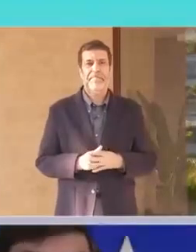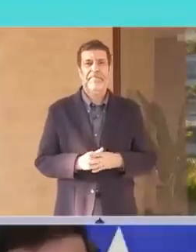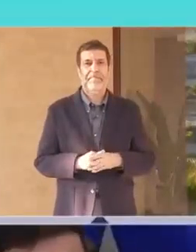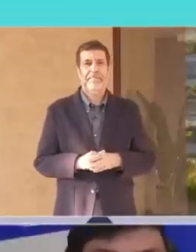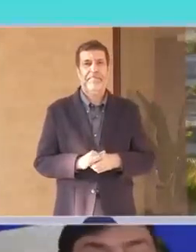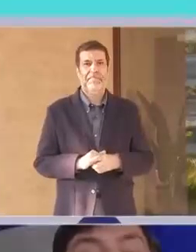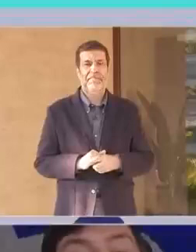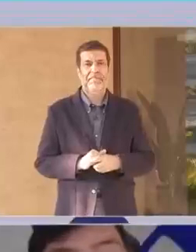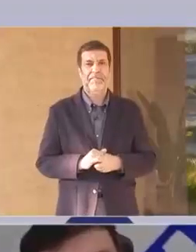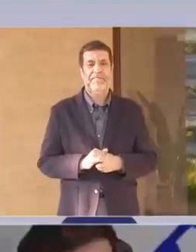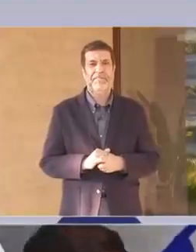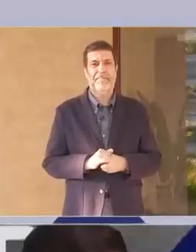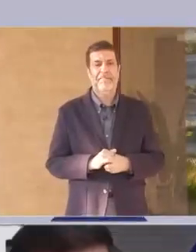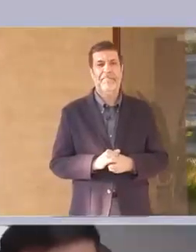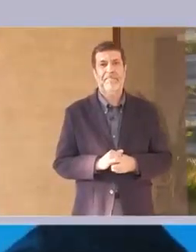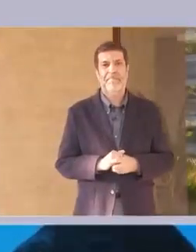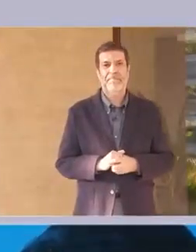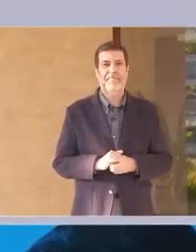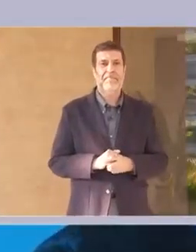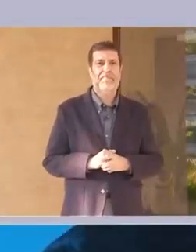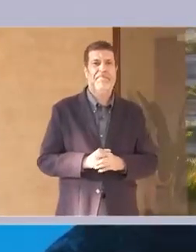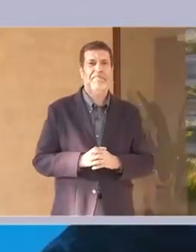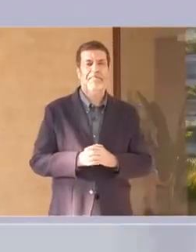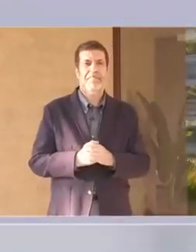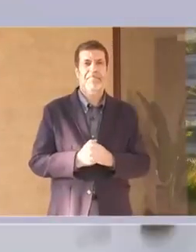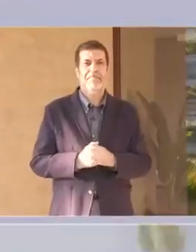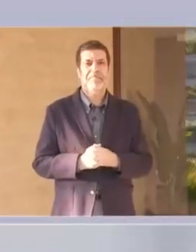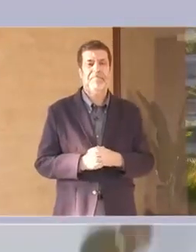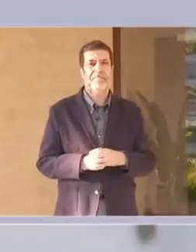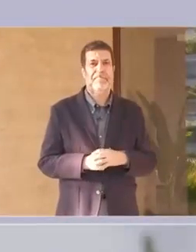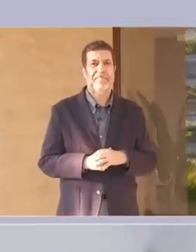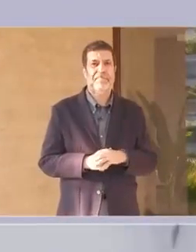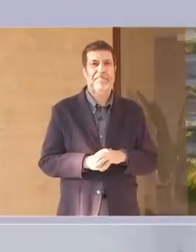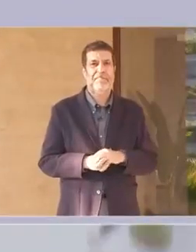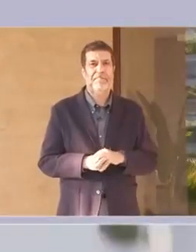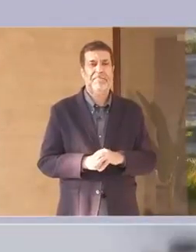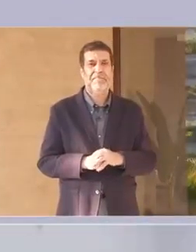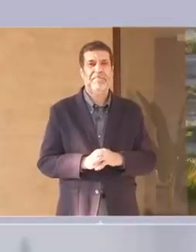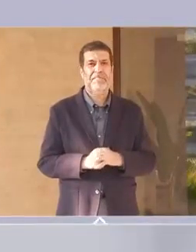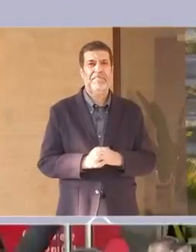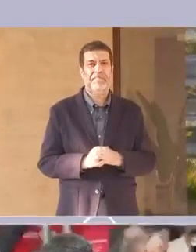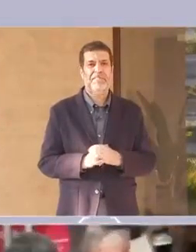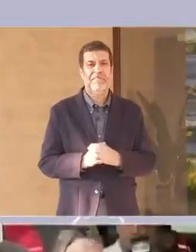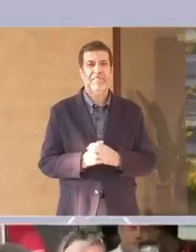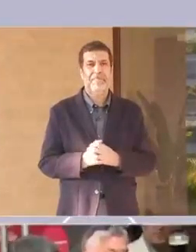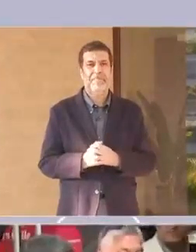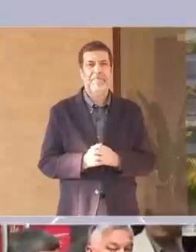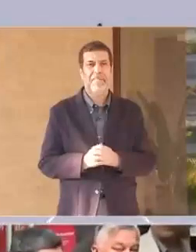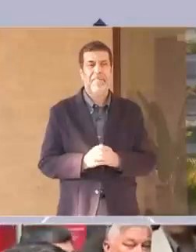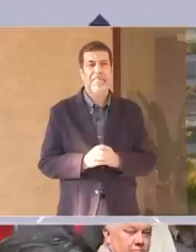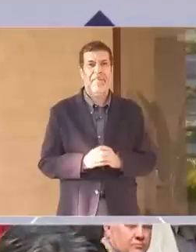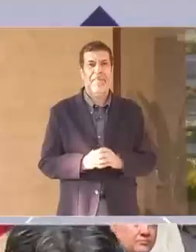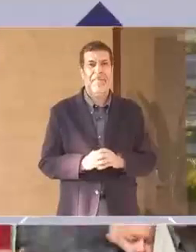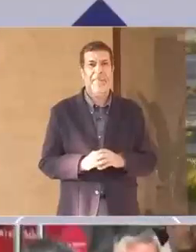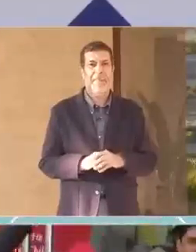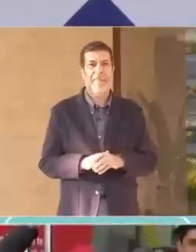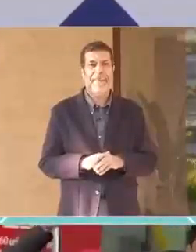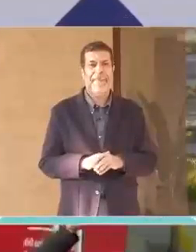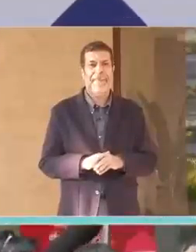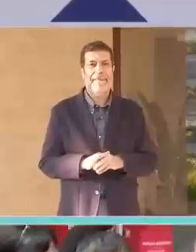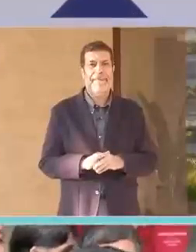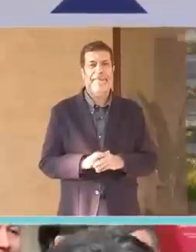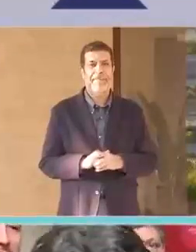para usted, a su juicio, que él en este momento, siendo candidato presidencial, esté siendo requerido por la justicia por una deuda de